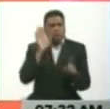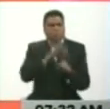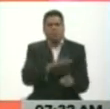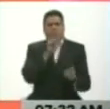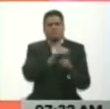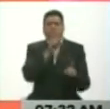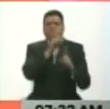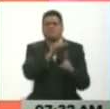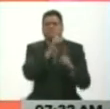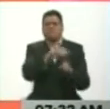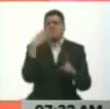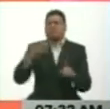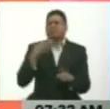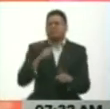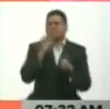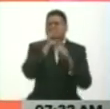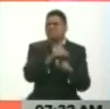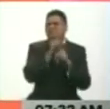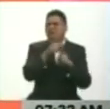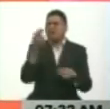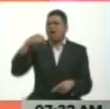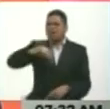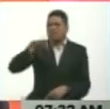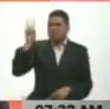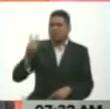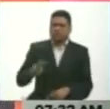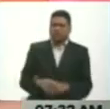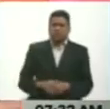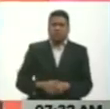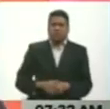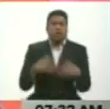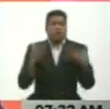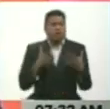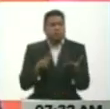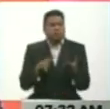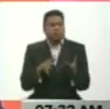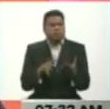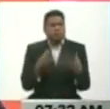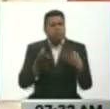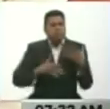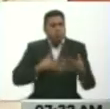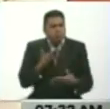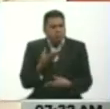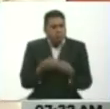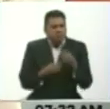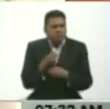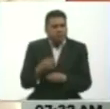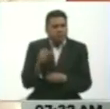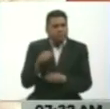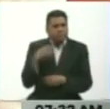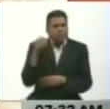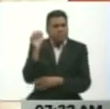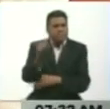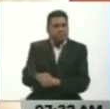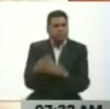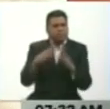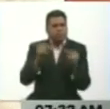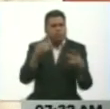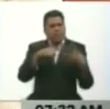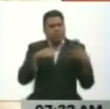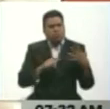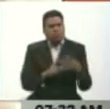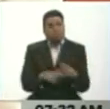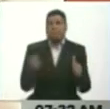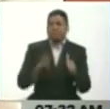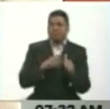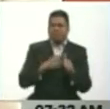tan viles y tan continuos. Pero ¿cuál es la estrategia para vencer ese cerco mediático? Bueno, lo primero es dejar claro de qué se